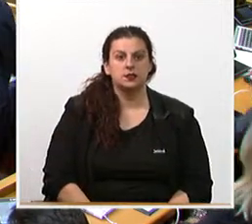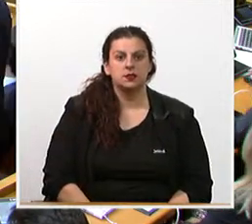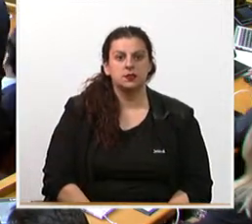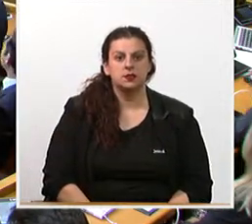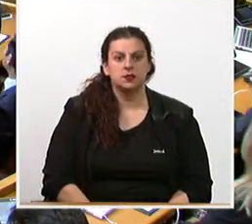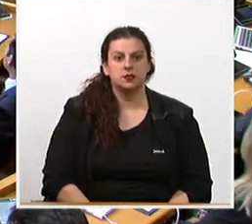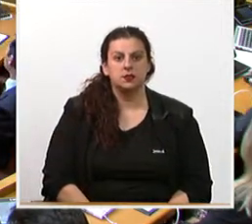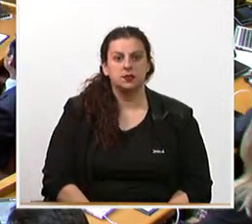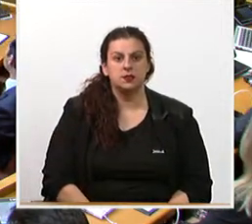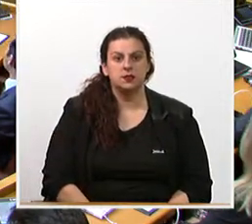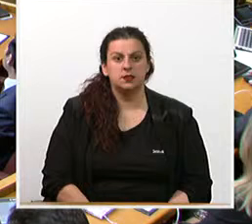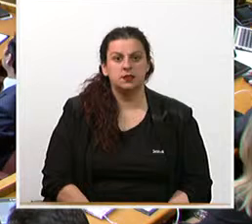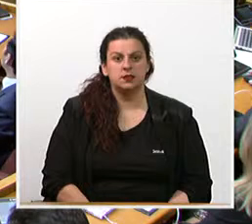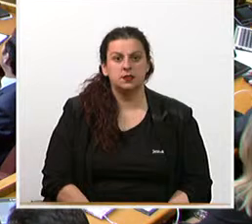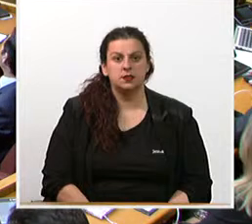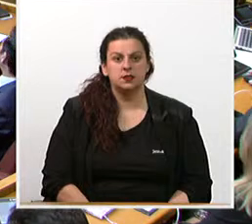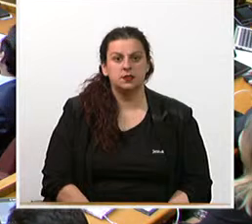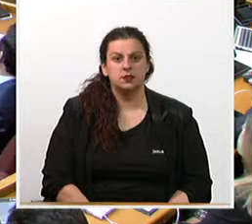Aguirre